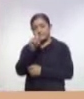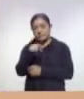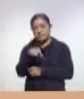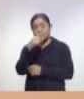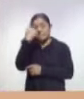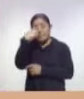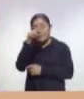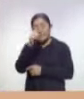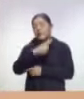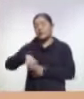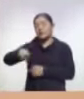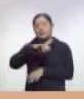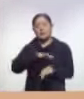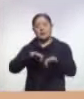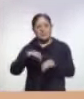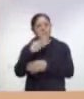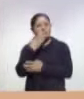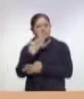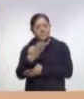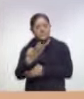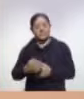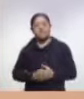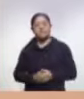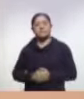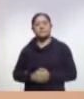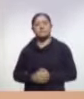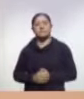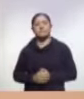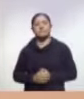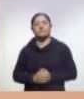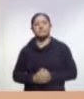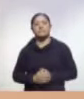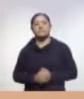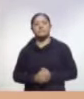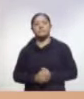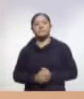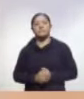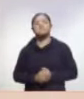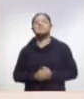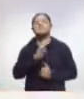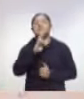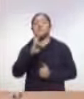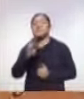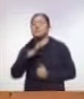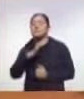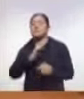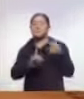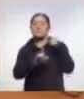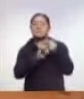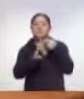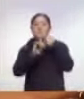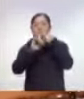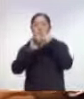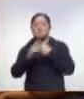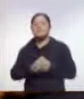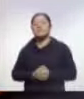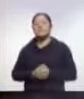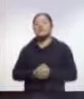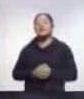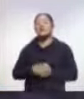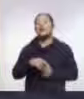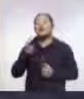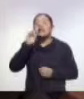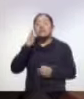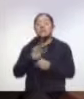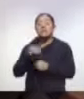cosas nos salgan bien y sobre todo que demos resultados positivos. En su oportunidad el encargado